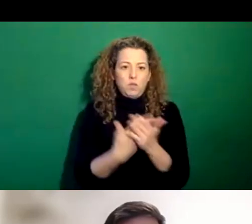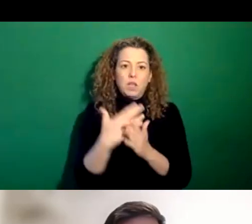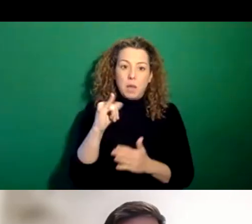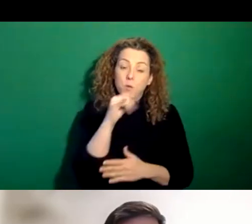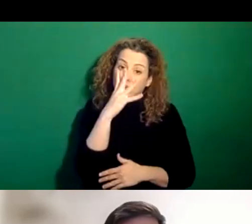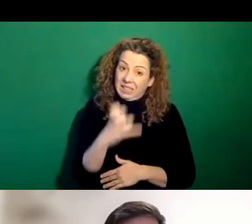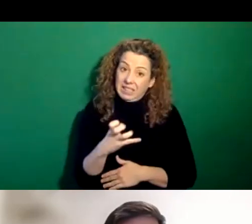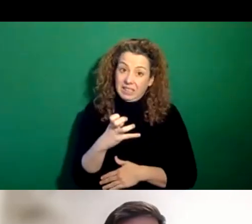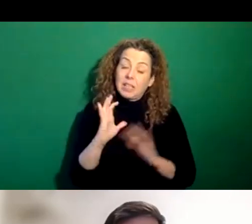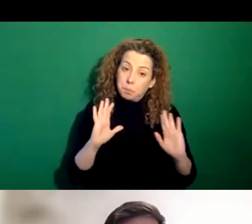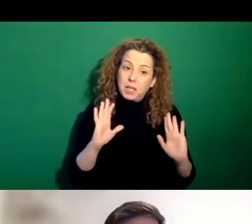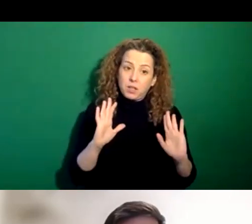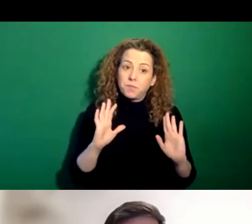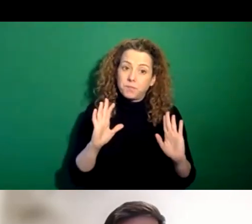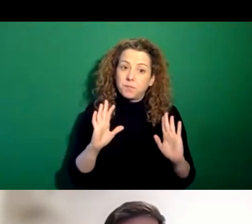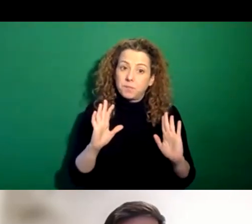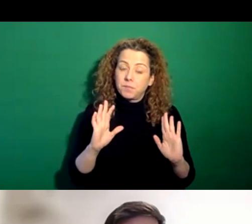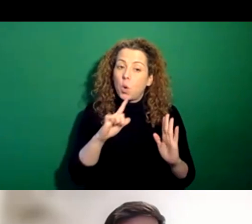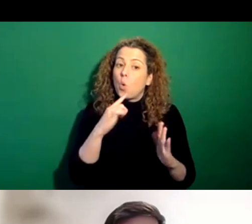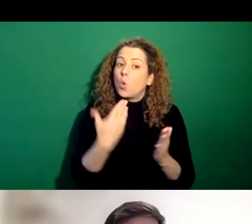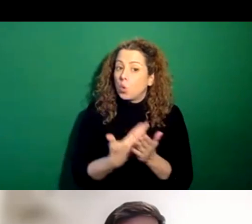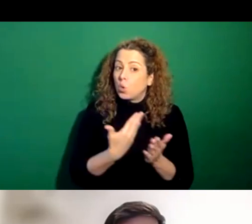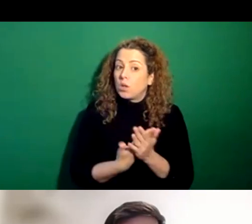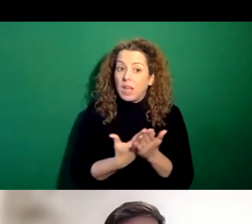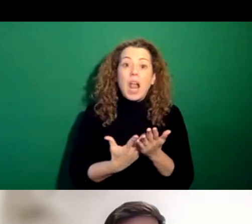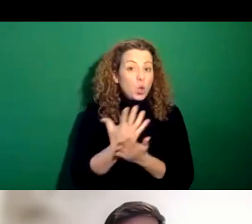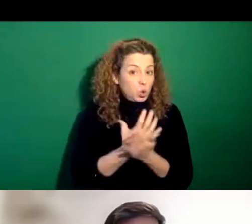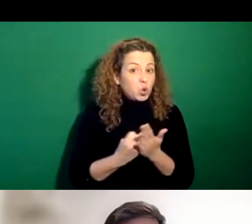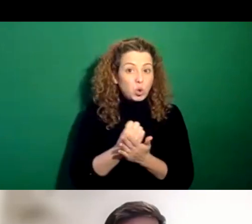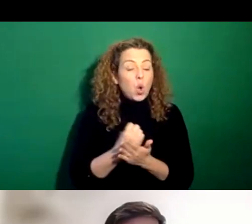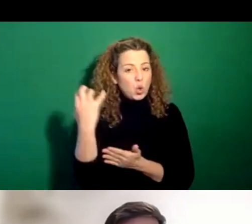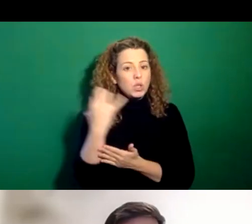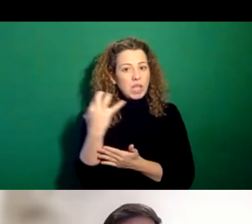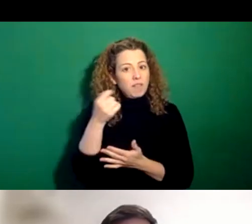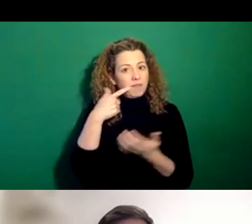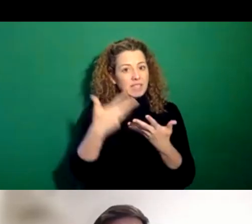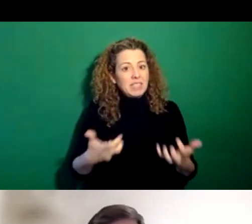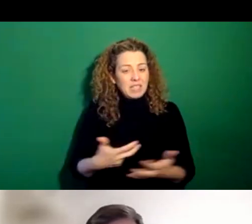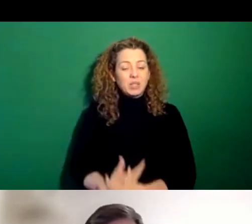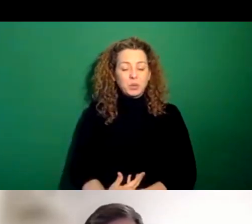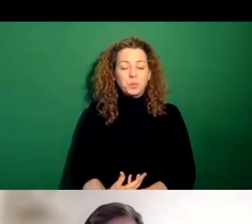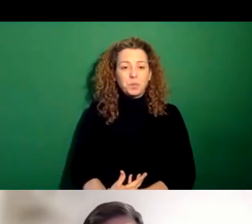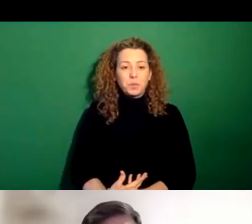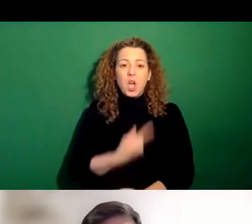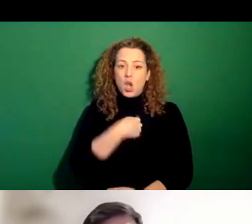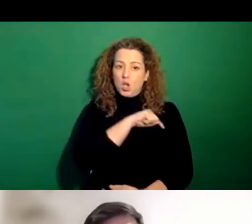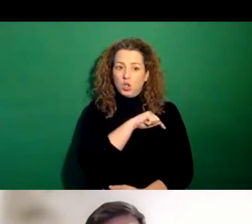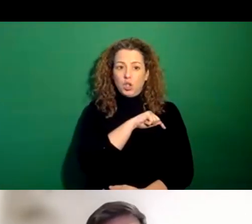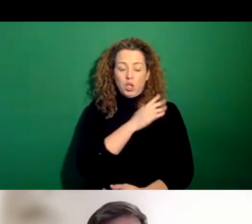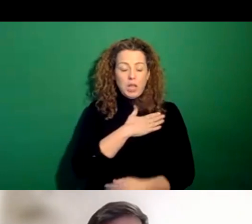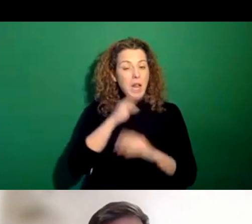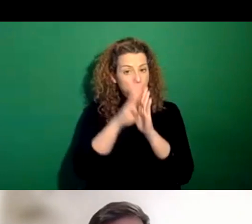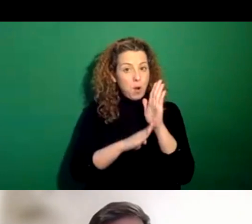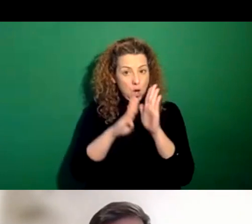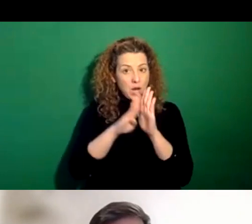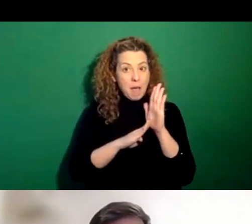triste, pero hay que justificarlo todo de manera escrita. Nosotros en nuestro caso, en el programa, en la